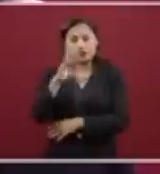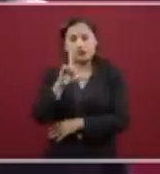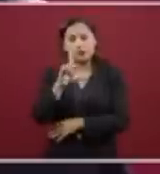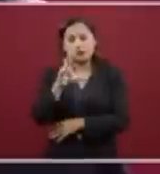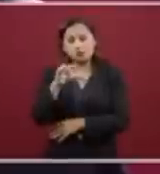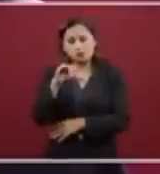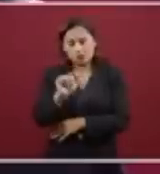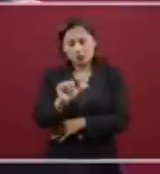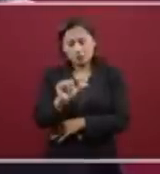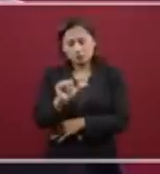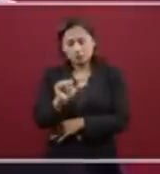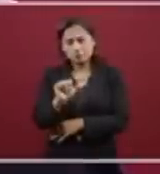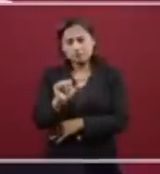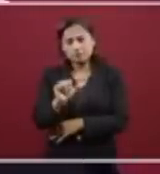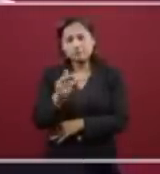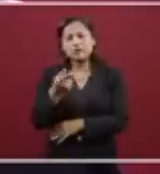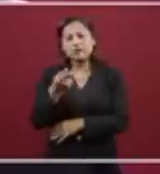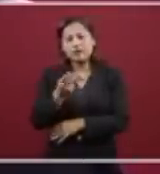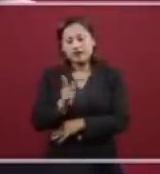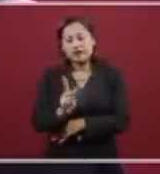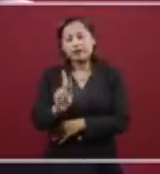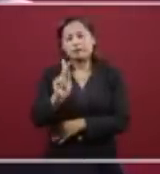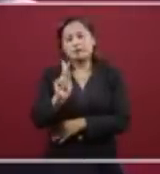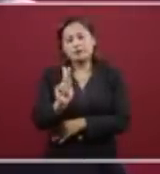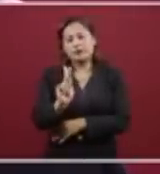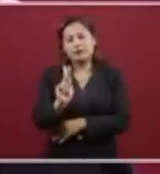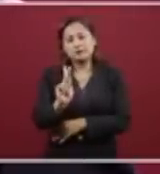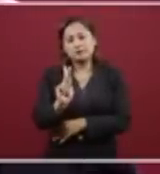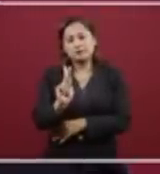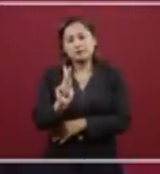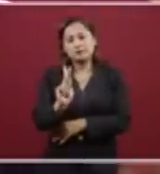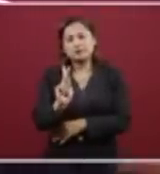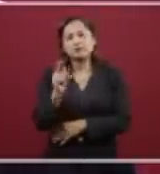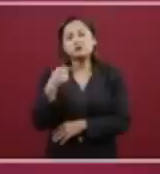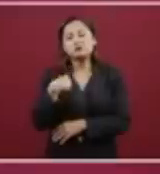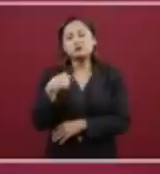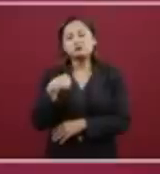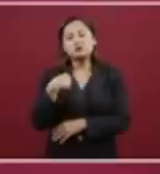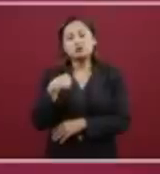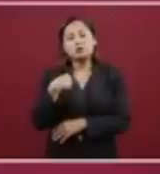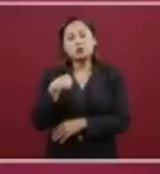pero si les digo qué va a empezar